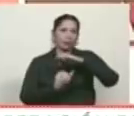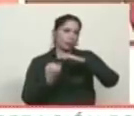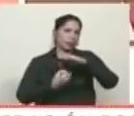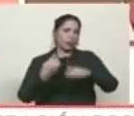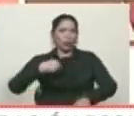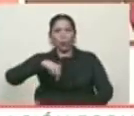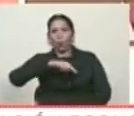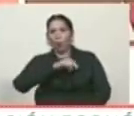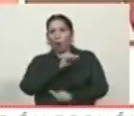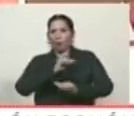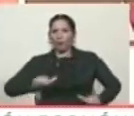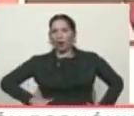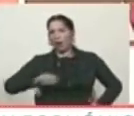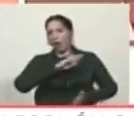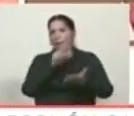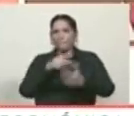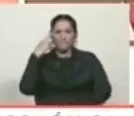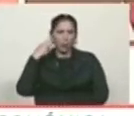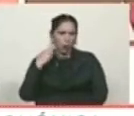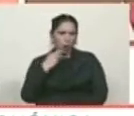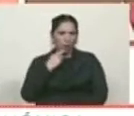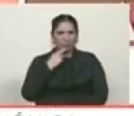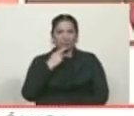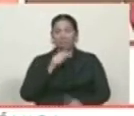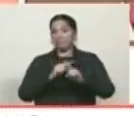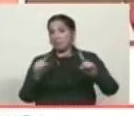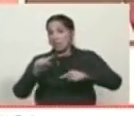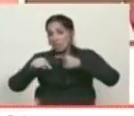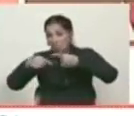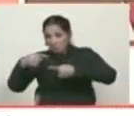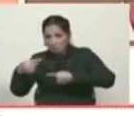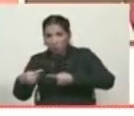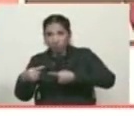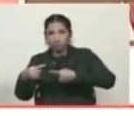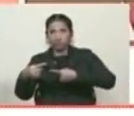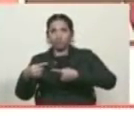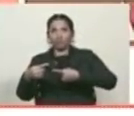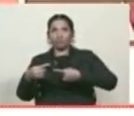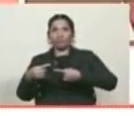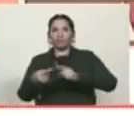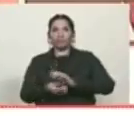Nacional Bolivariana. Pero después